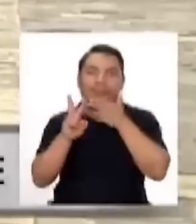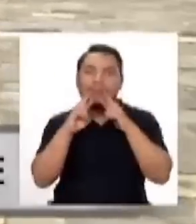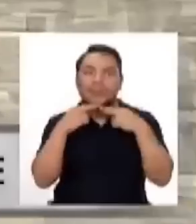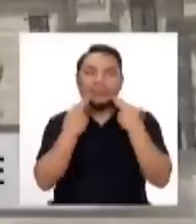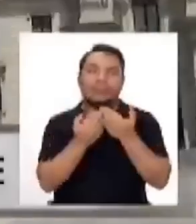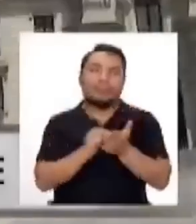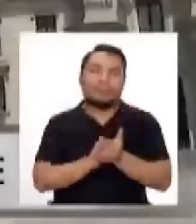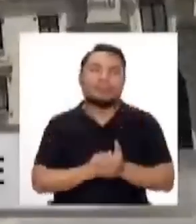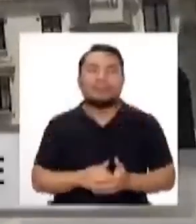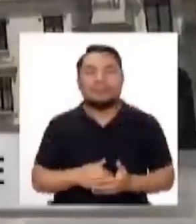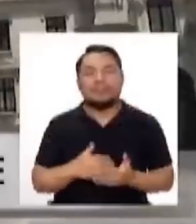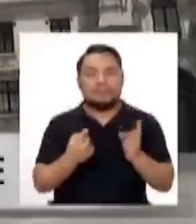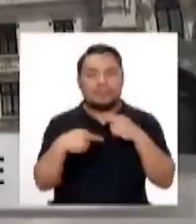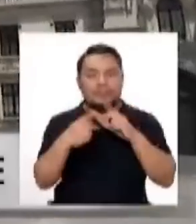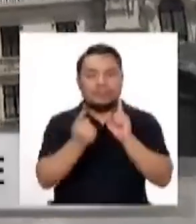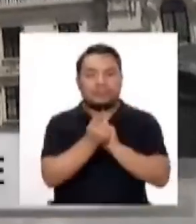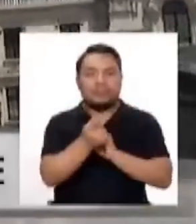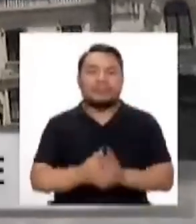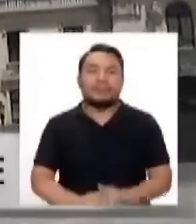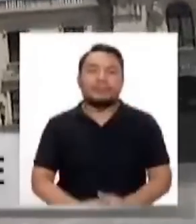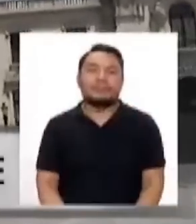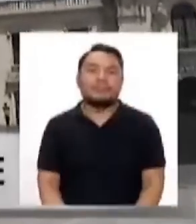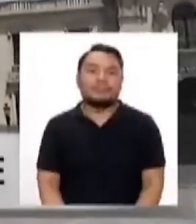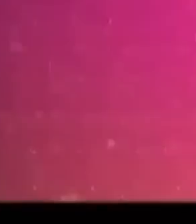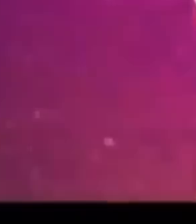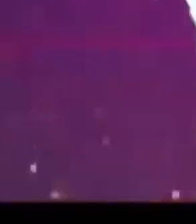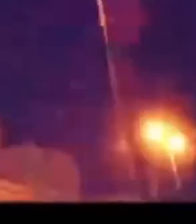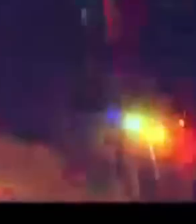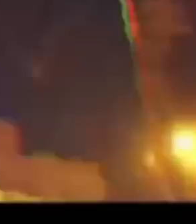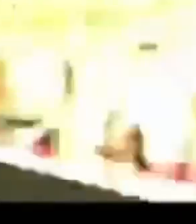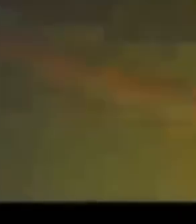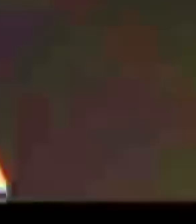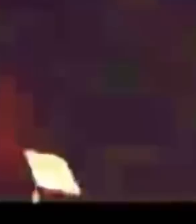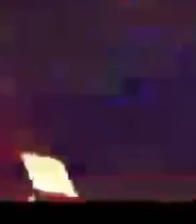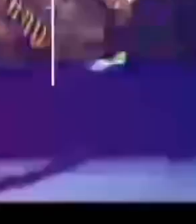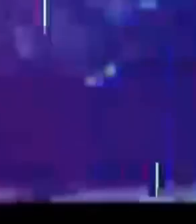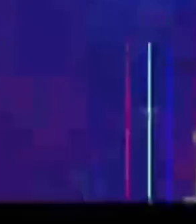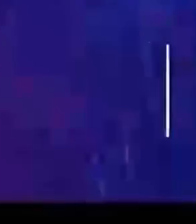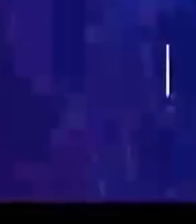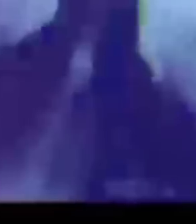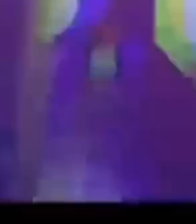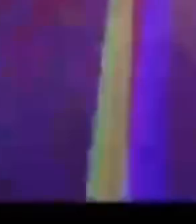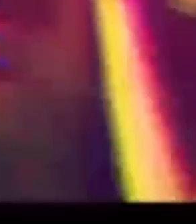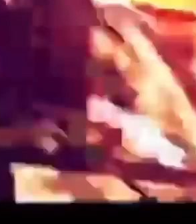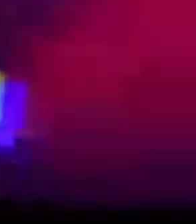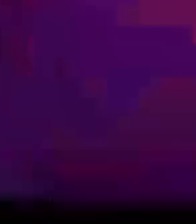reuniones más. Con esta información entonces regresamos a estudios.